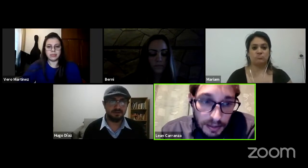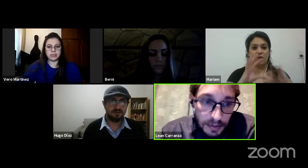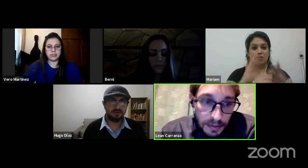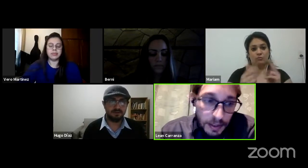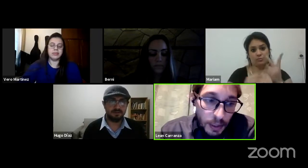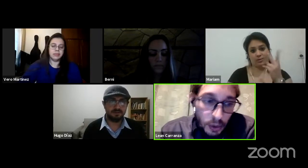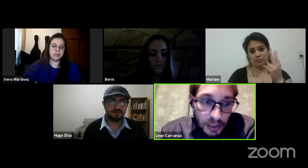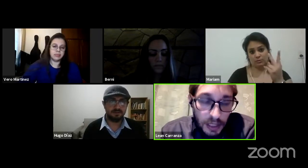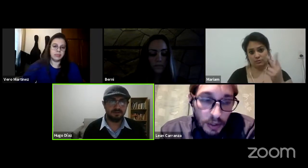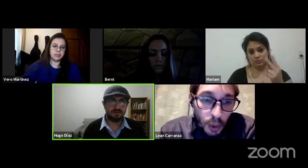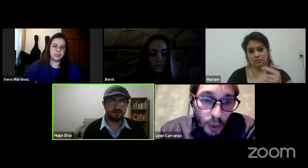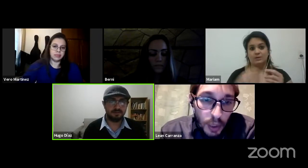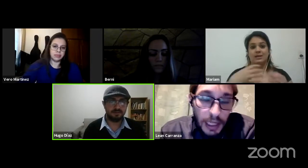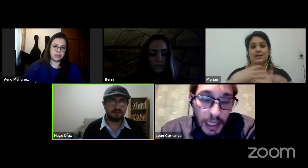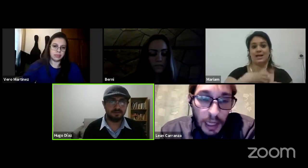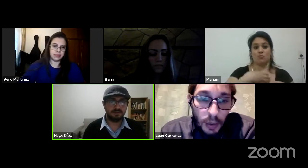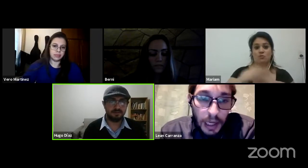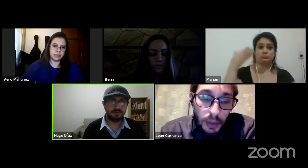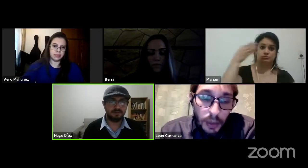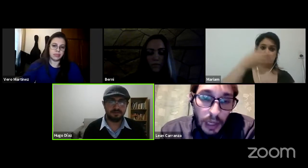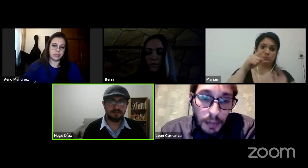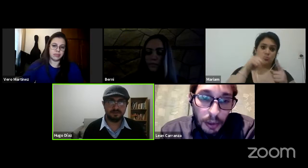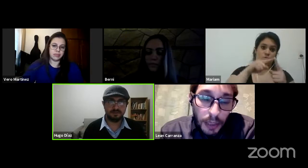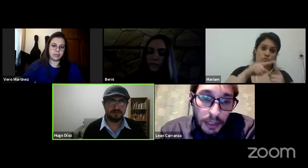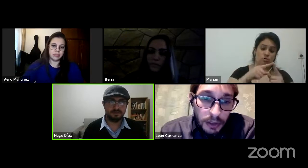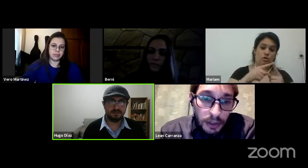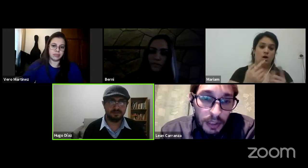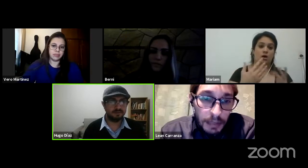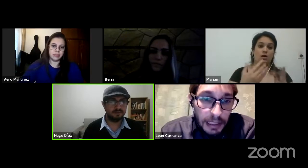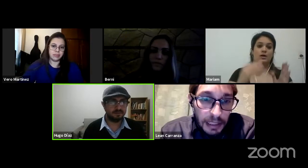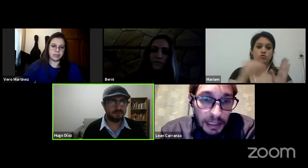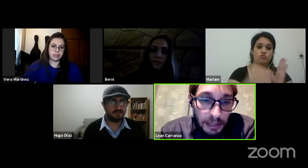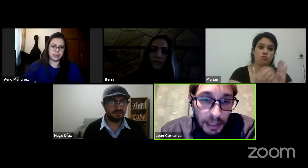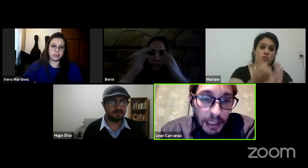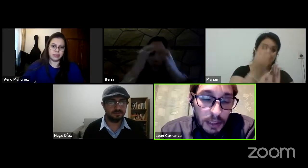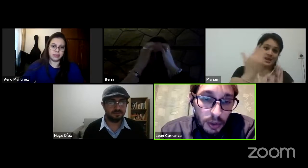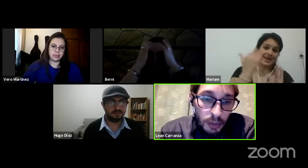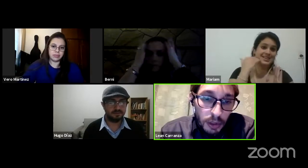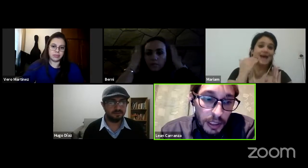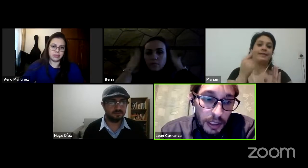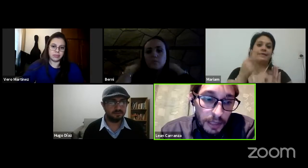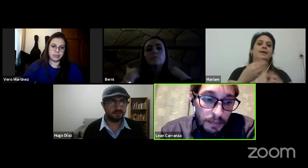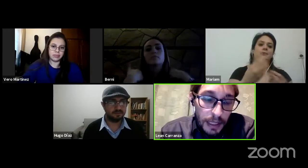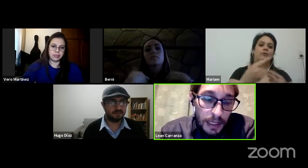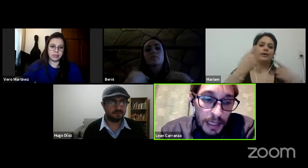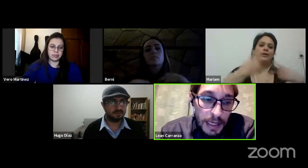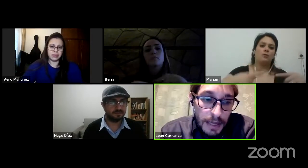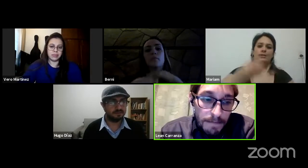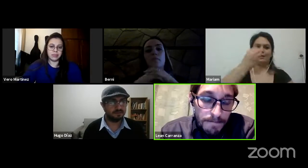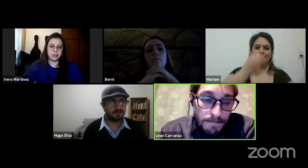de cursado una en la cual la escuela provee todo lo que es materia prima insumos